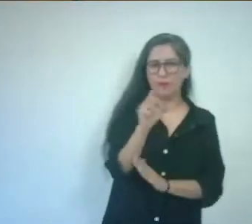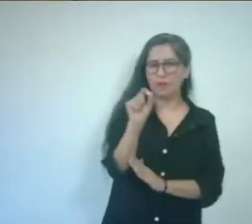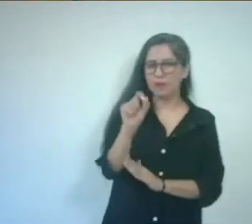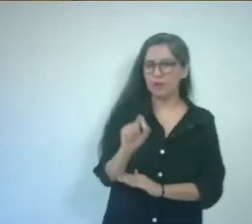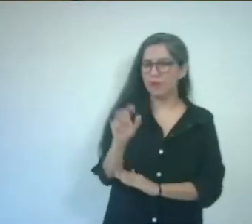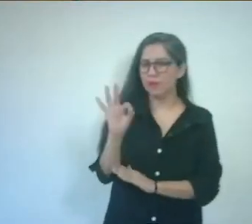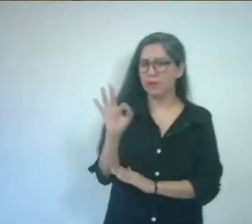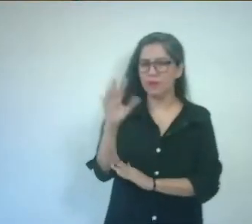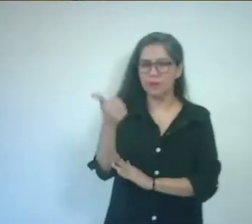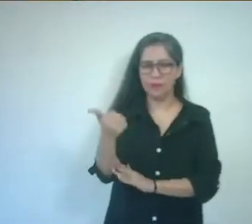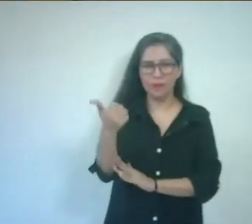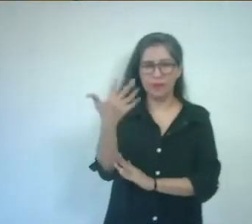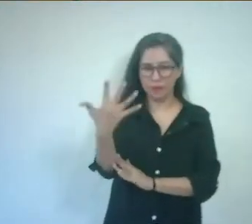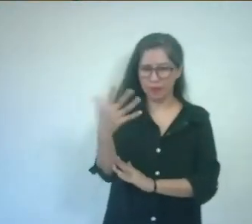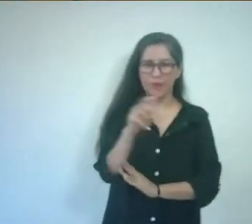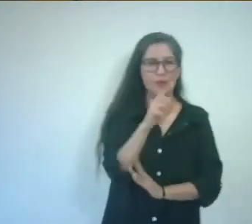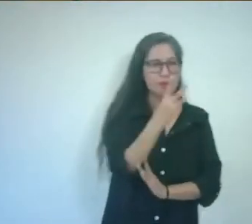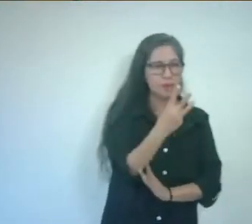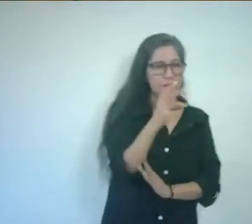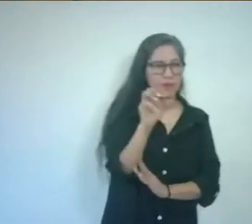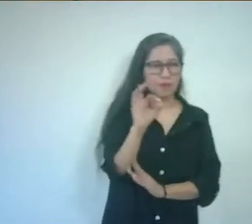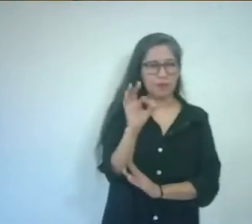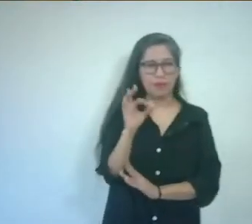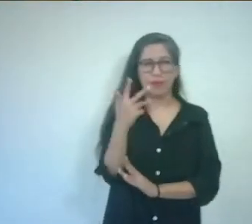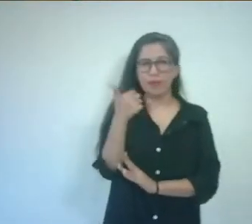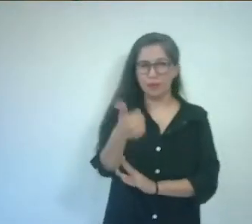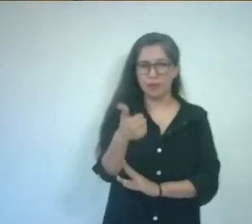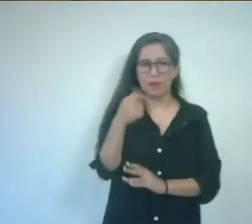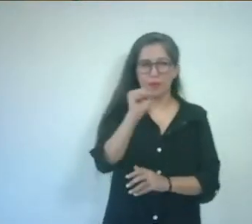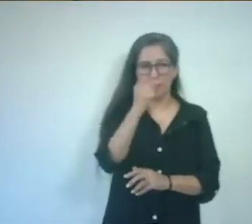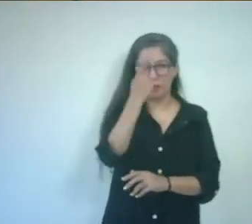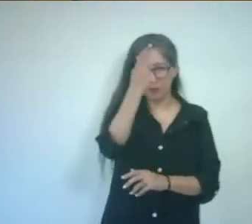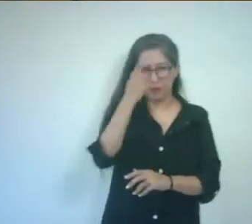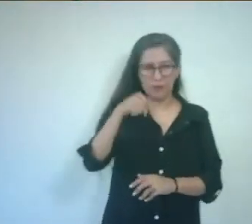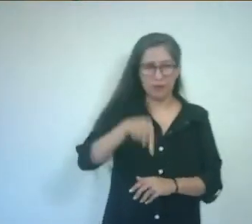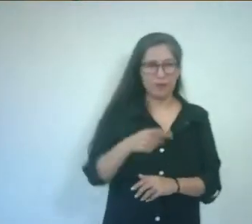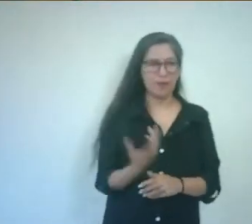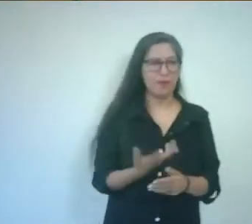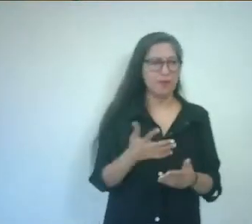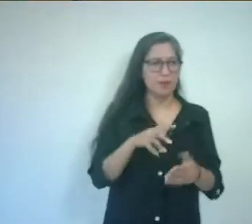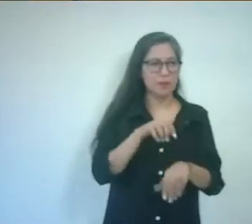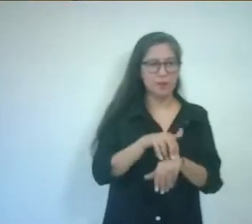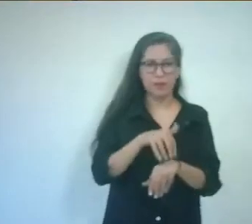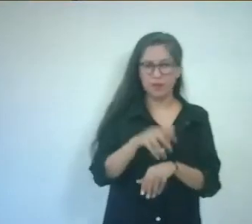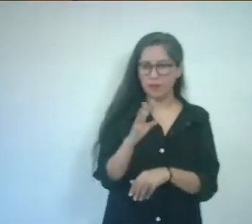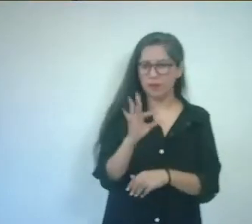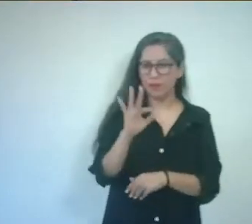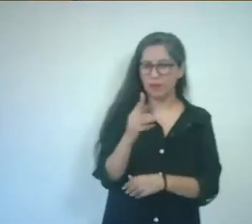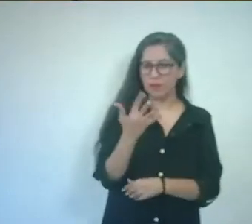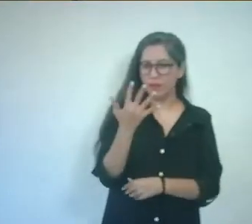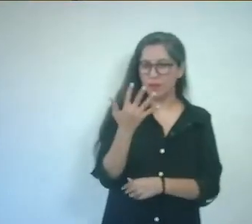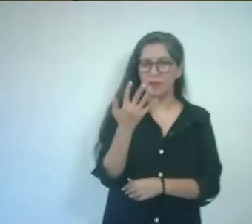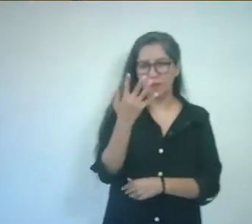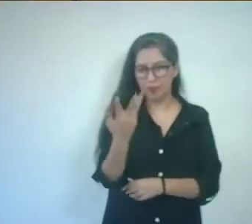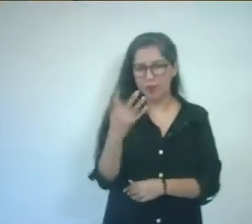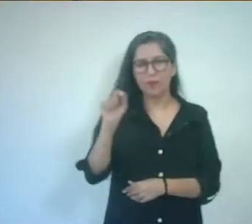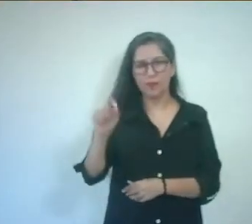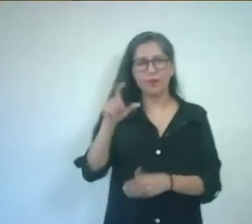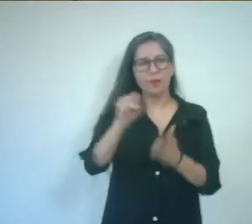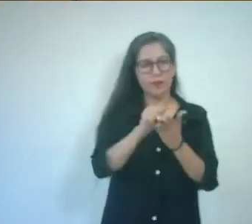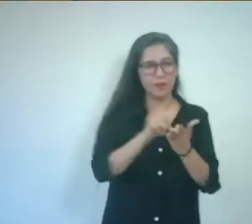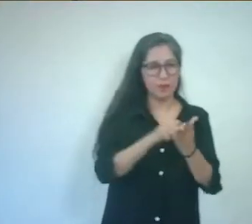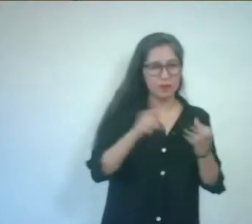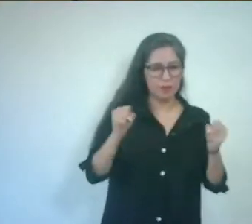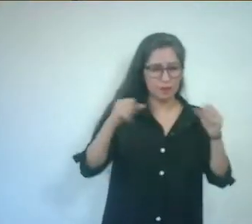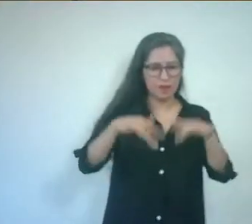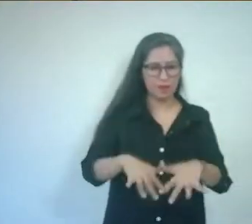y 346 de la ley electoral del Estado de San Luis Potosí, 15, 21 y 46 de reglamento de sesiones de los